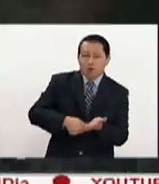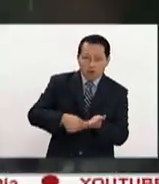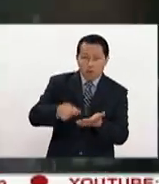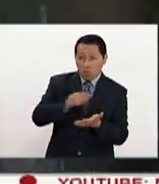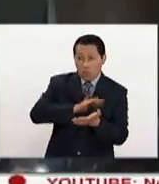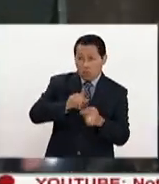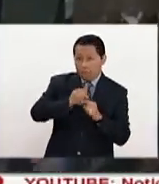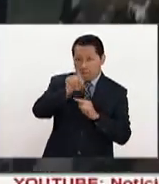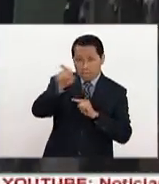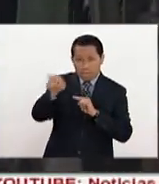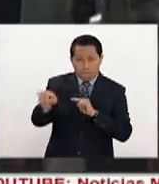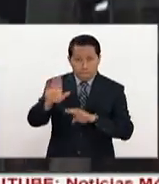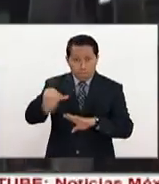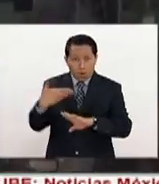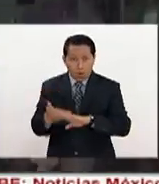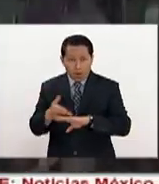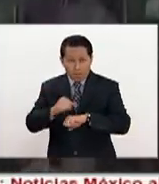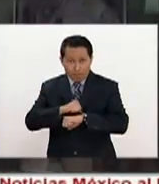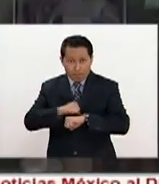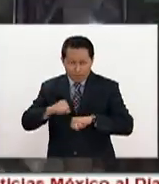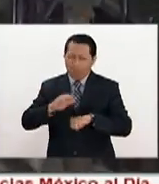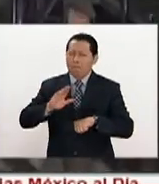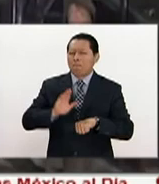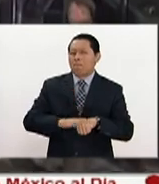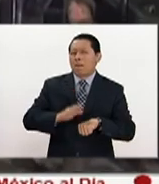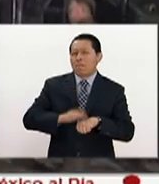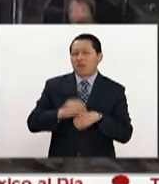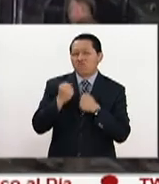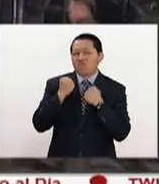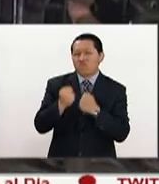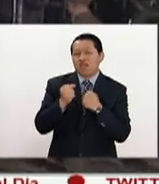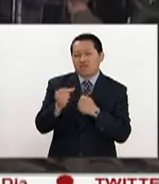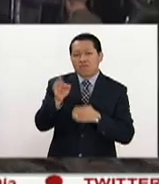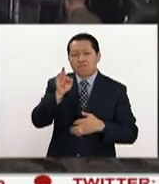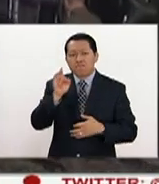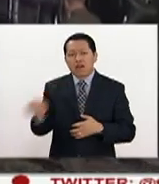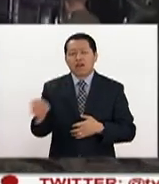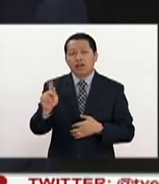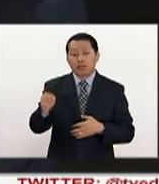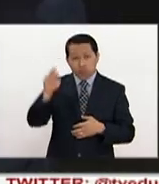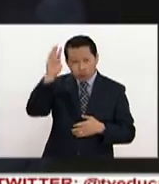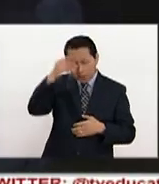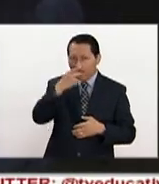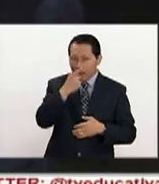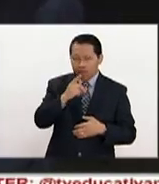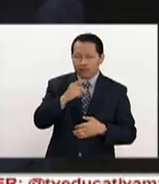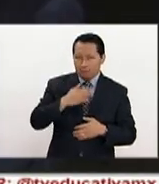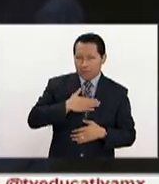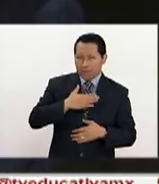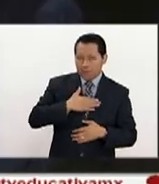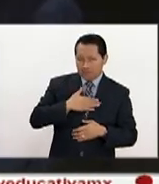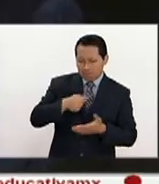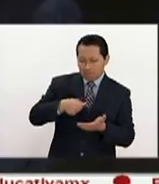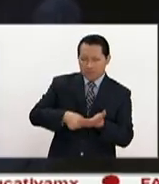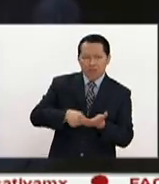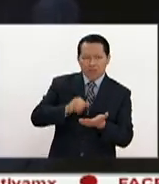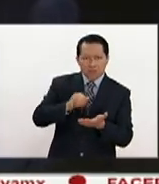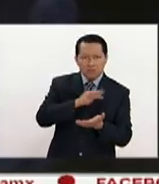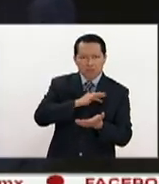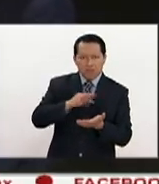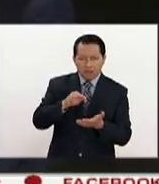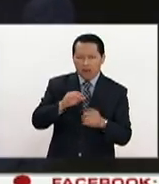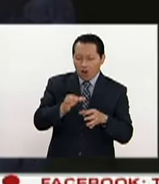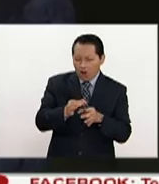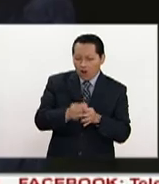de Corea del Norte dice tener. A través del Twitter, Trump agregó que su botón nuclear sí funciona. Mientras tanto, Kim Jong-un instó a